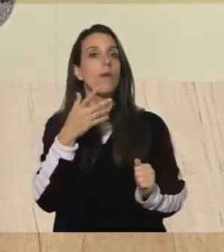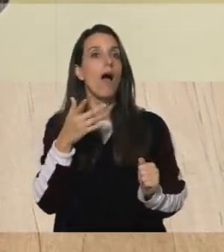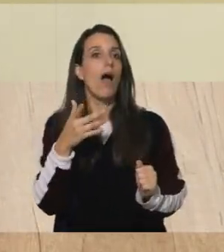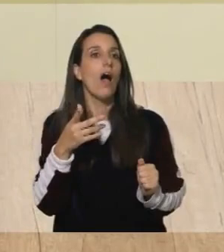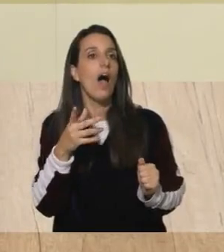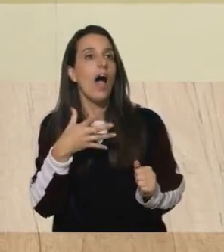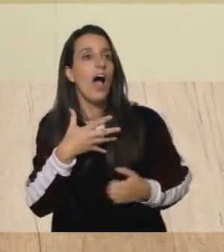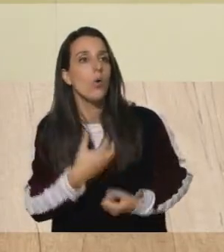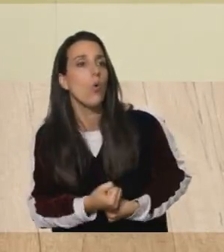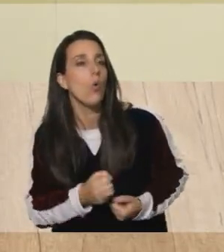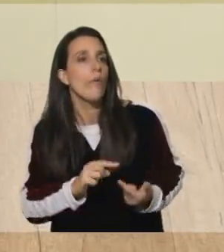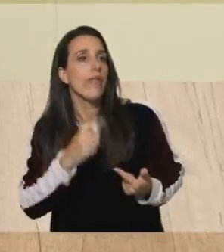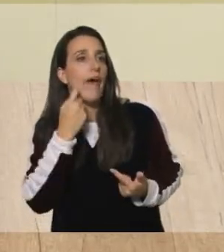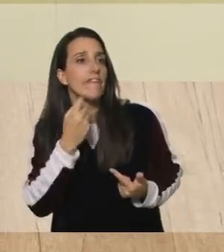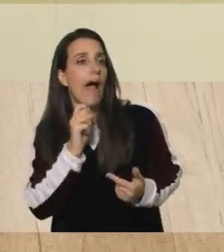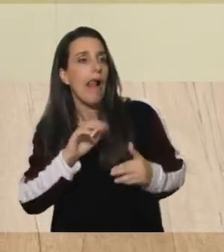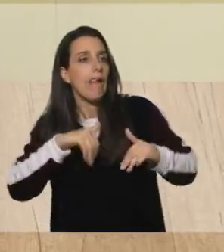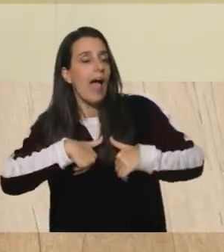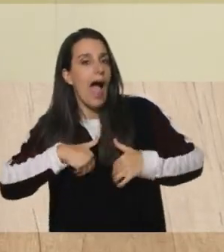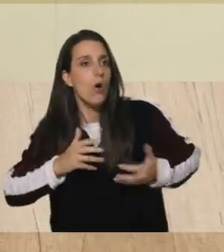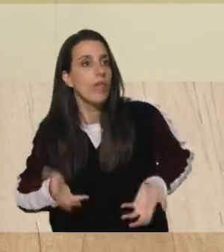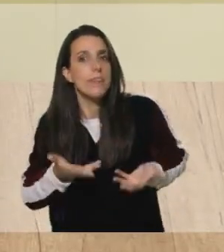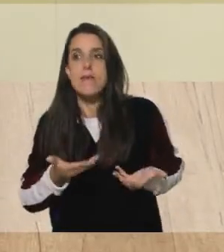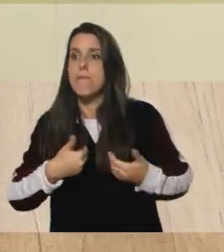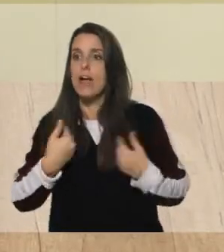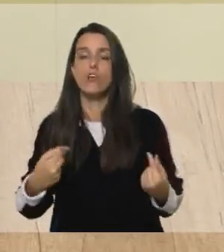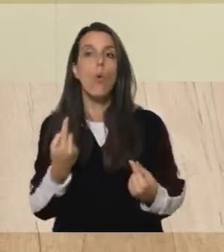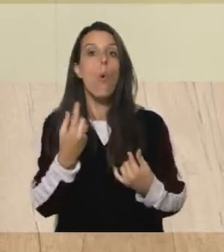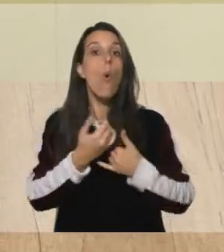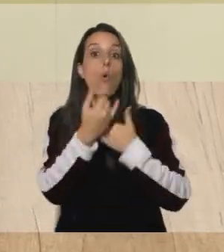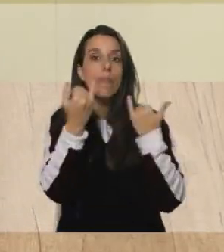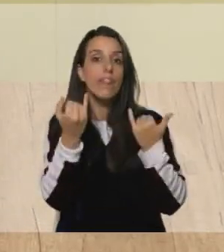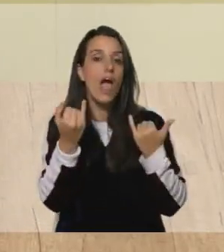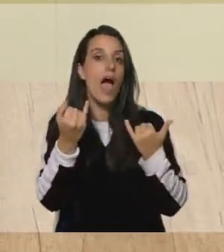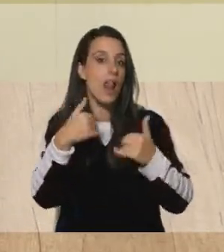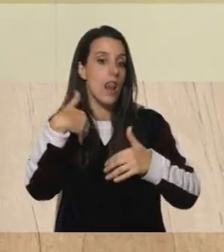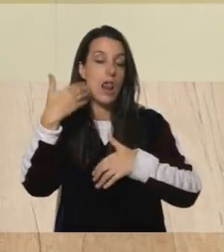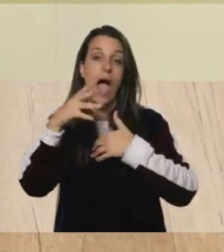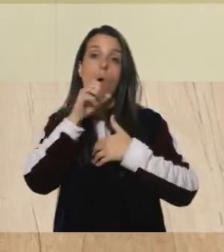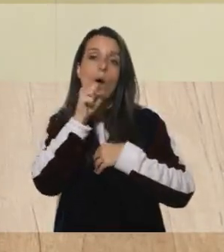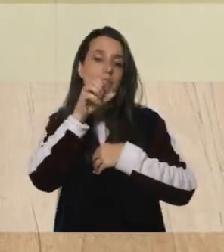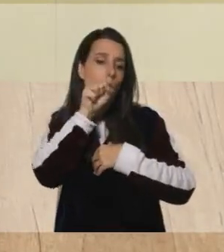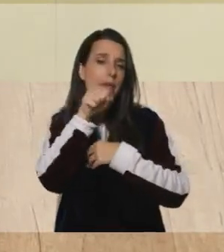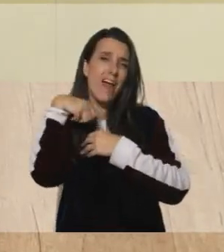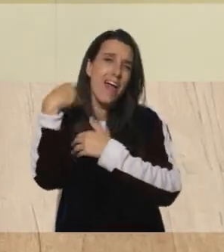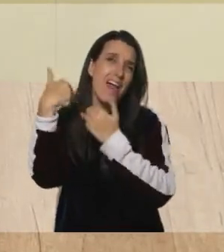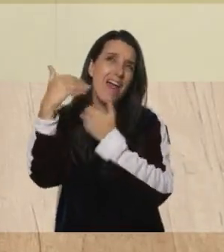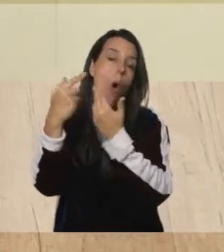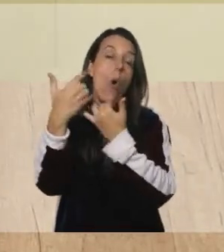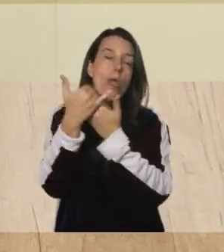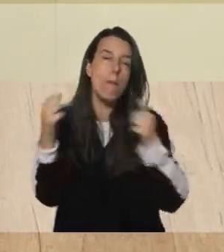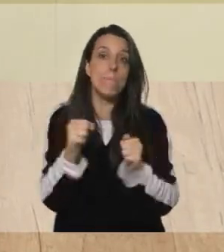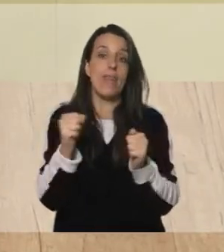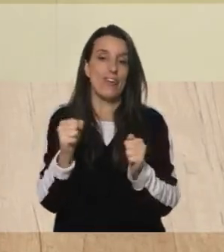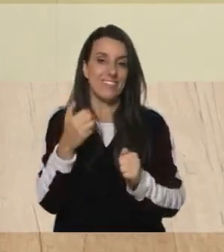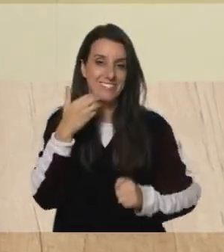la angustia falta autoestima y un día se desencadena completamente y bueno y toda esa línea de tiempo